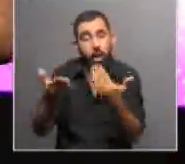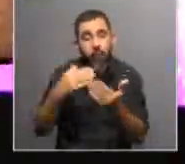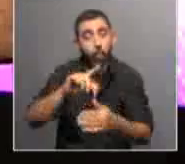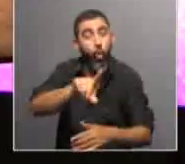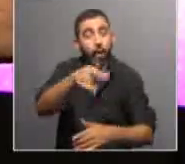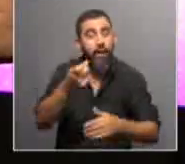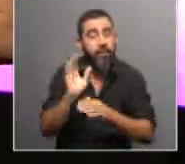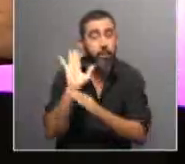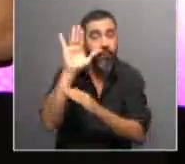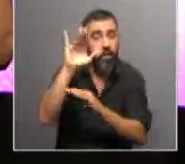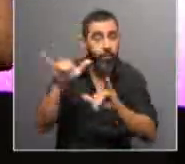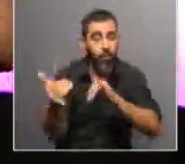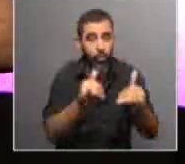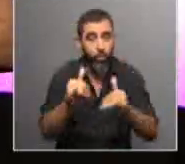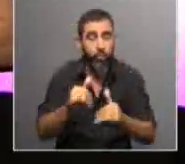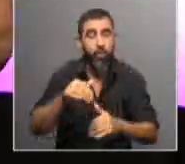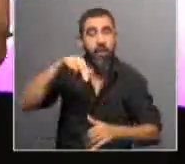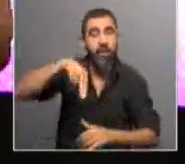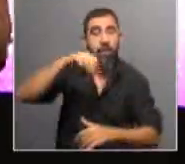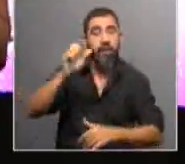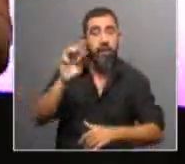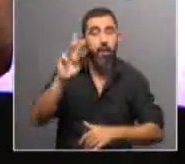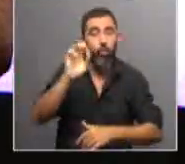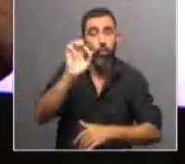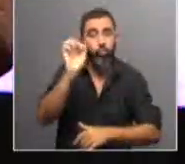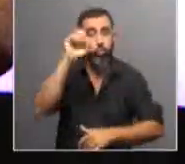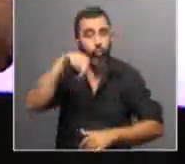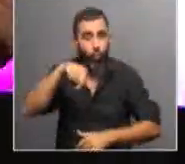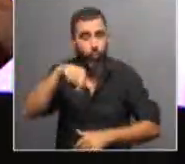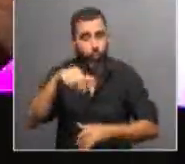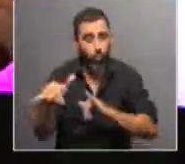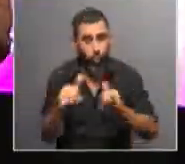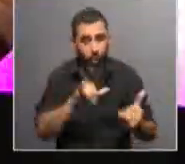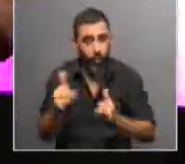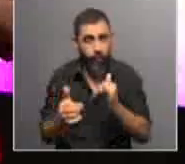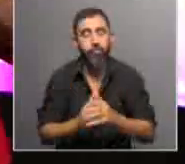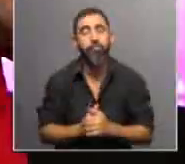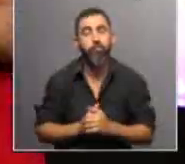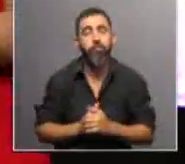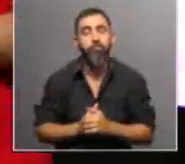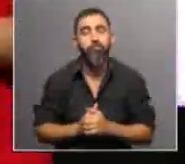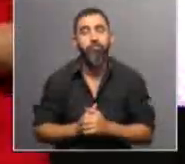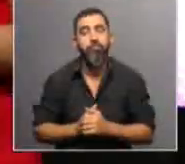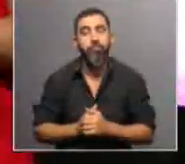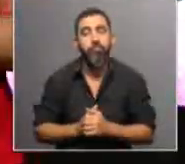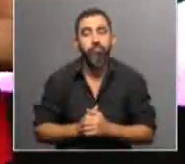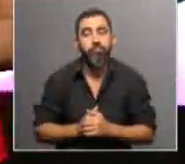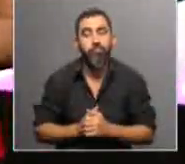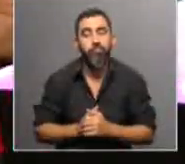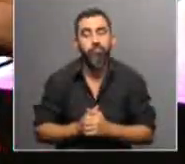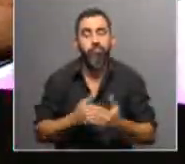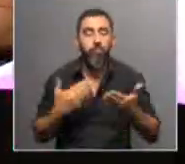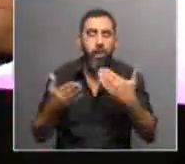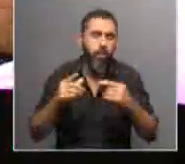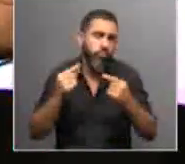el ex basquetbolista Riquay Newsom. Creo que me salió y lo pronuncié bien porque es difícil pronunciar ese nombre. Bueno, vamos a estar hablando